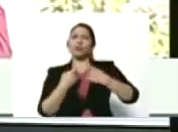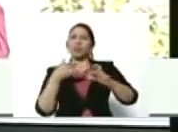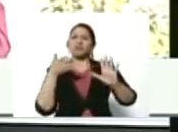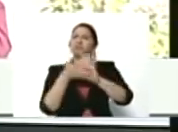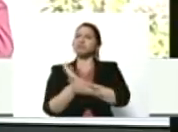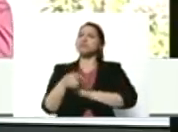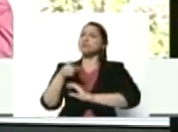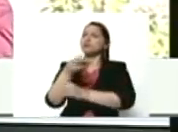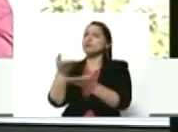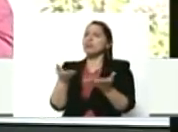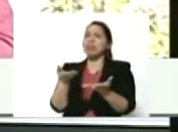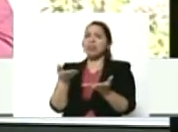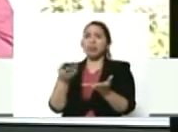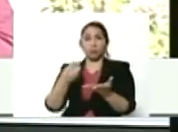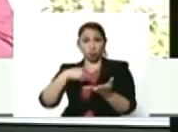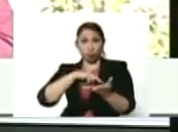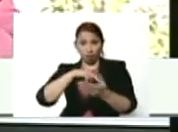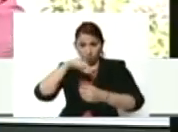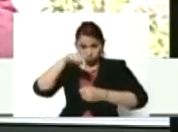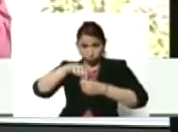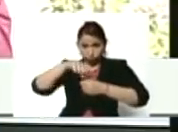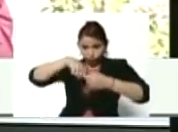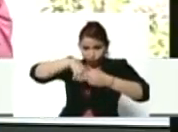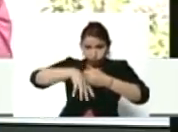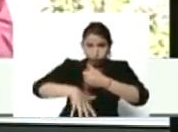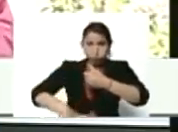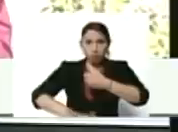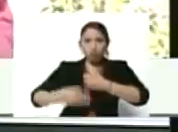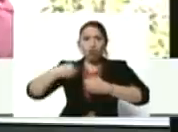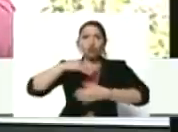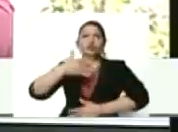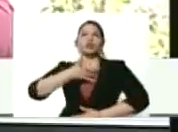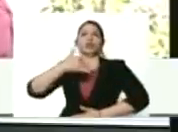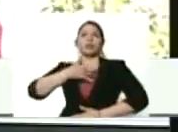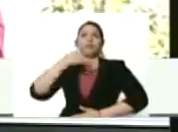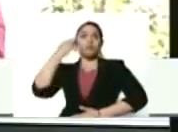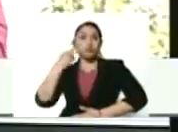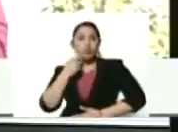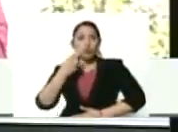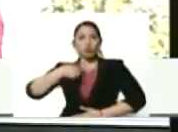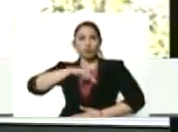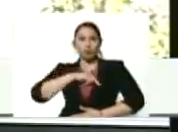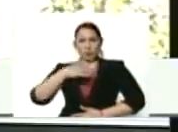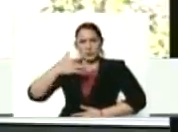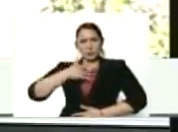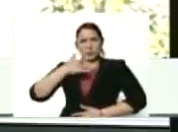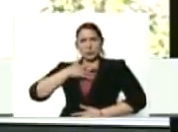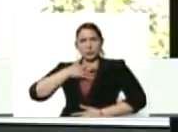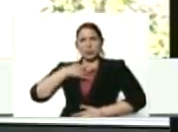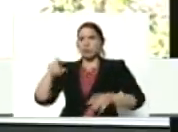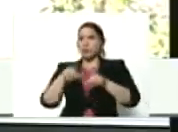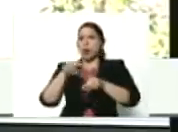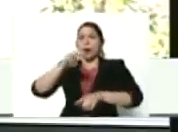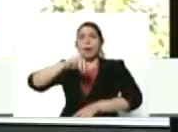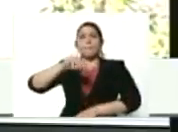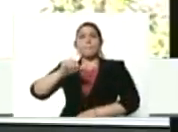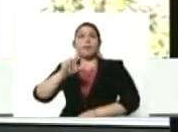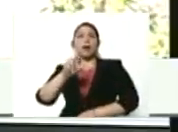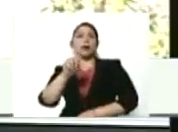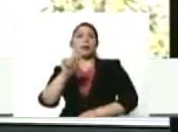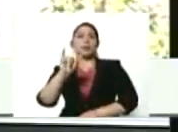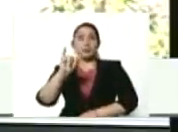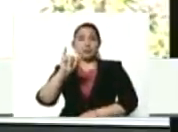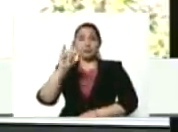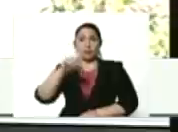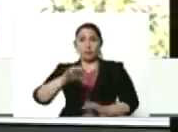en esencia? Nuestra raíz, somos bolivarianos, somos martianos. Y del legado